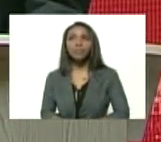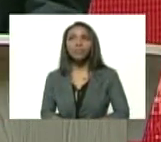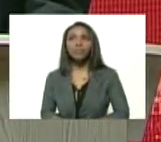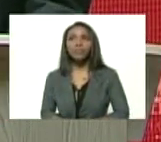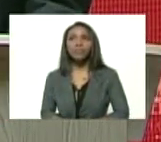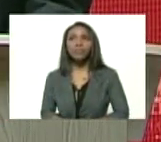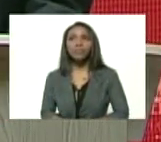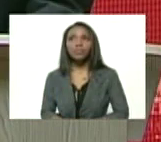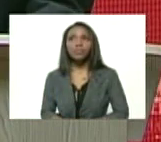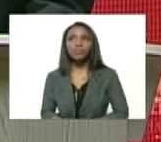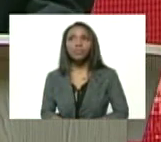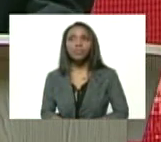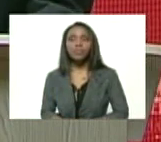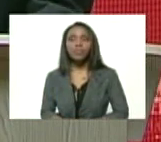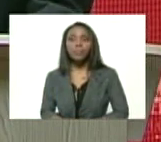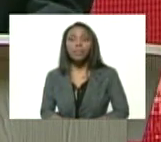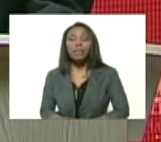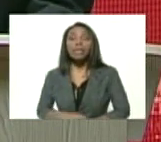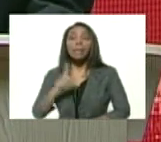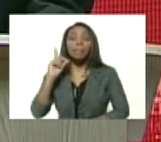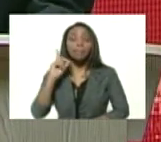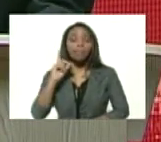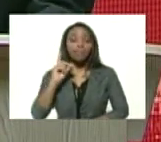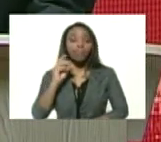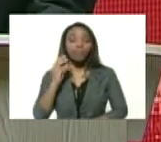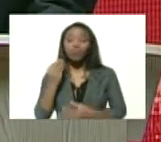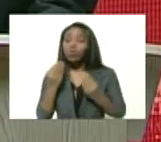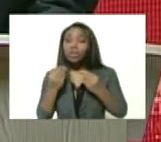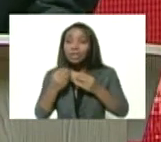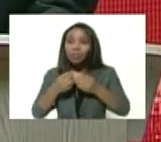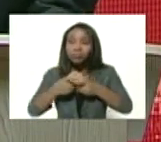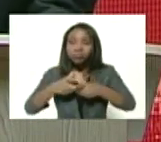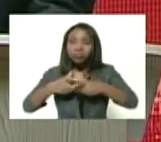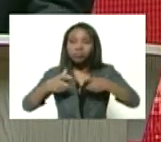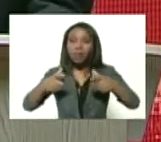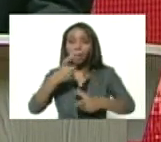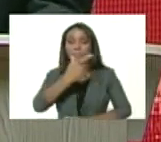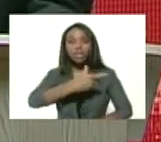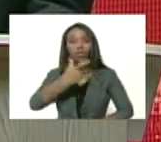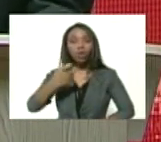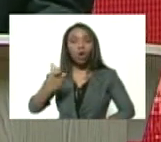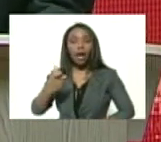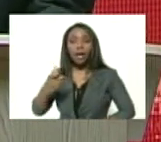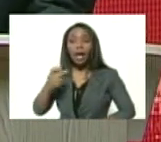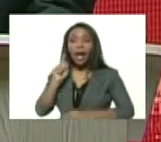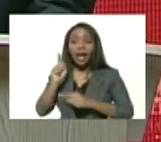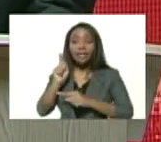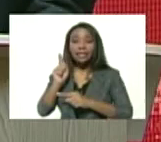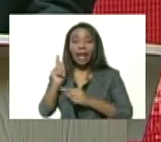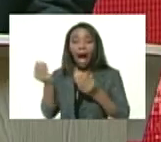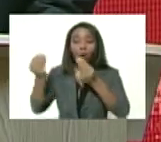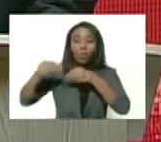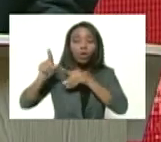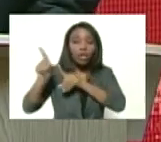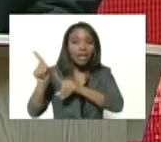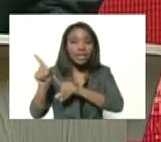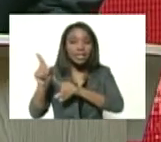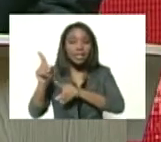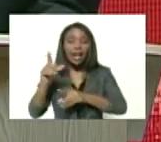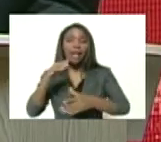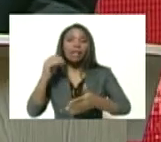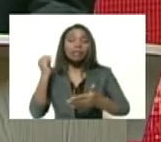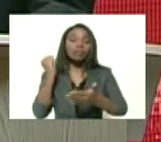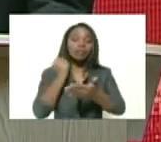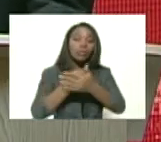y la gran mayoría de quienes perpetraron ese golpe de Estado fallido están ahora